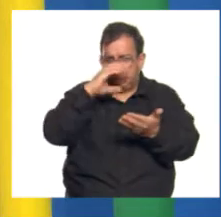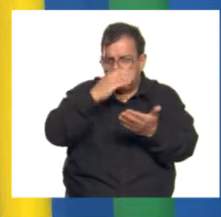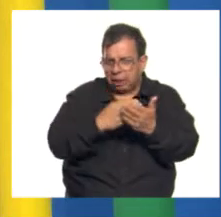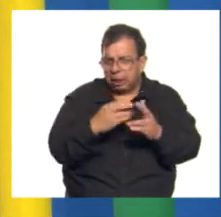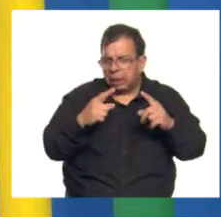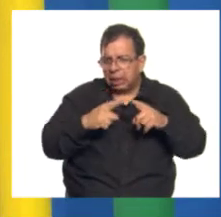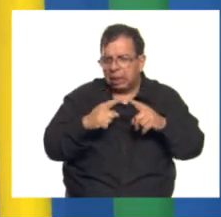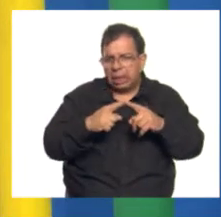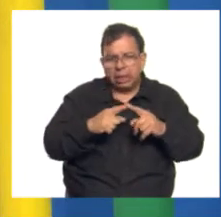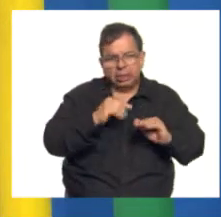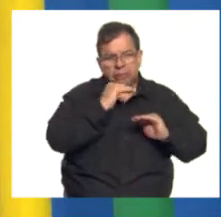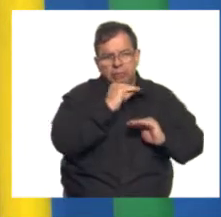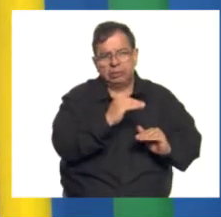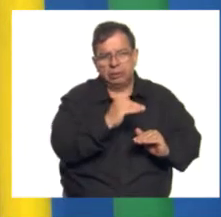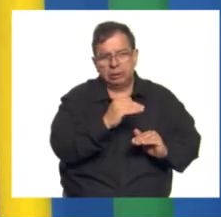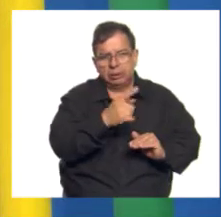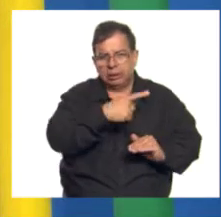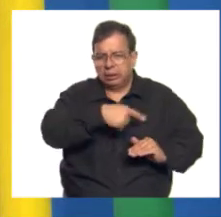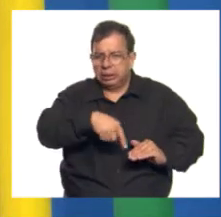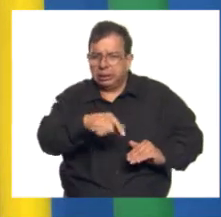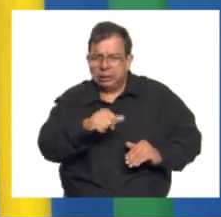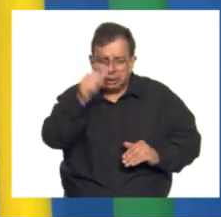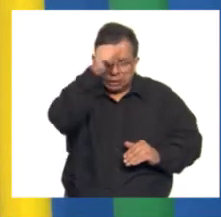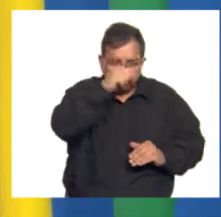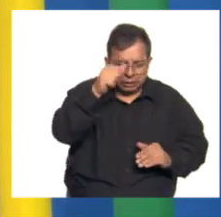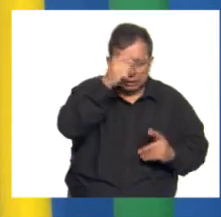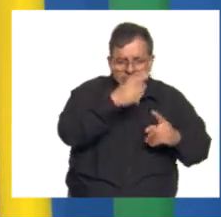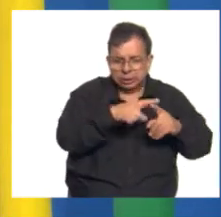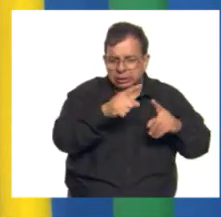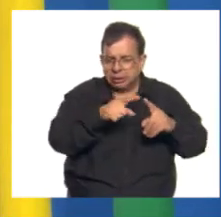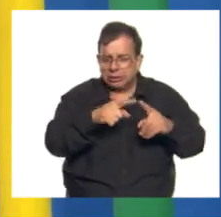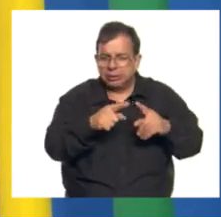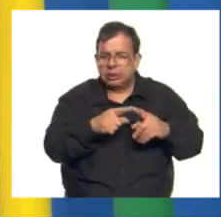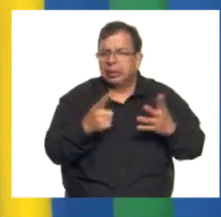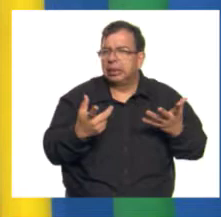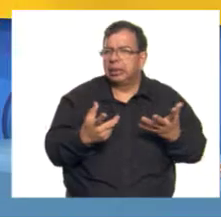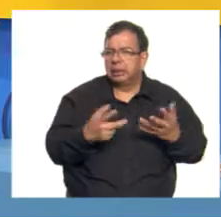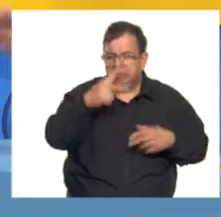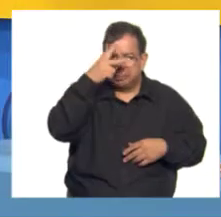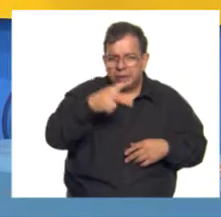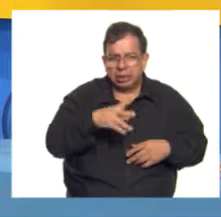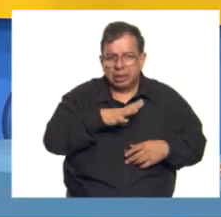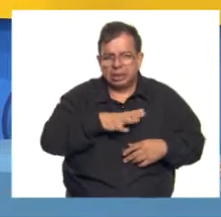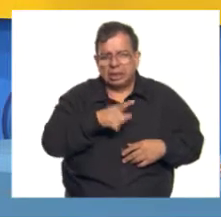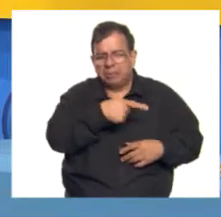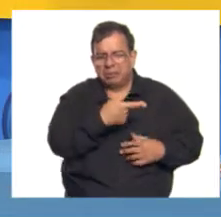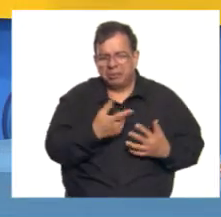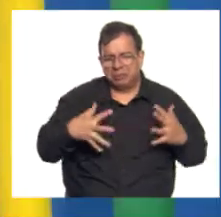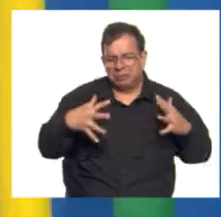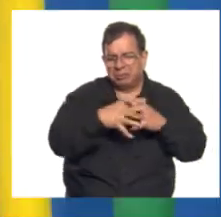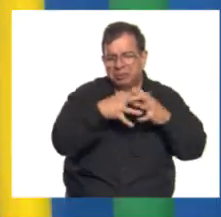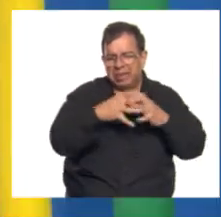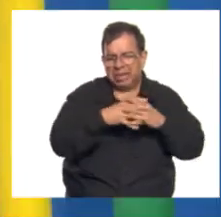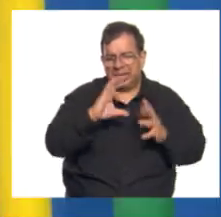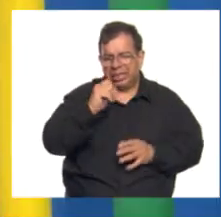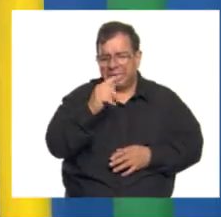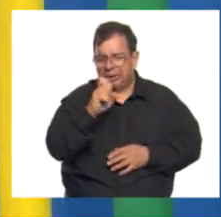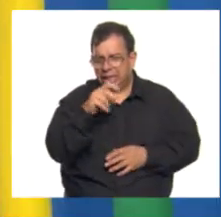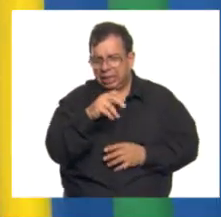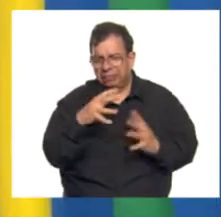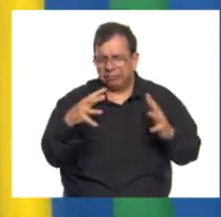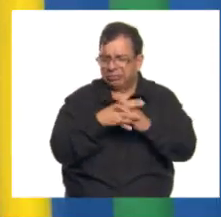que ocasionó el descontento del clero mexicano y el estallido de la Guerra Cristera. ¡Exactamente, Jenny!